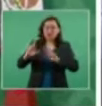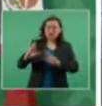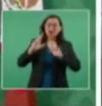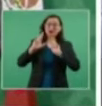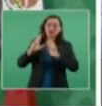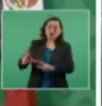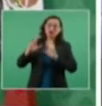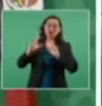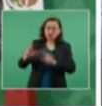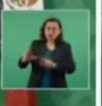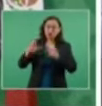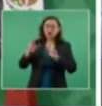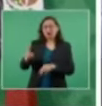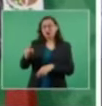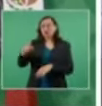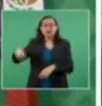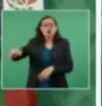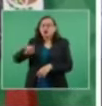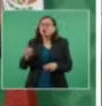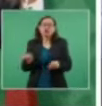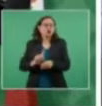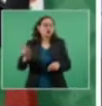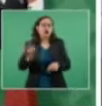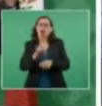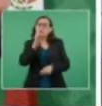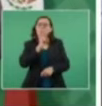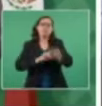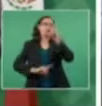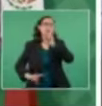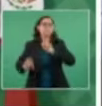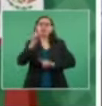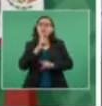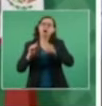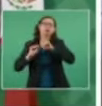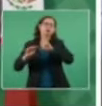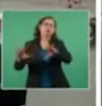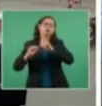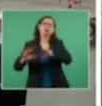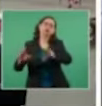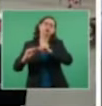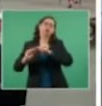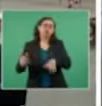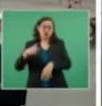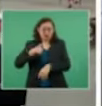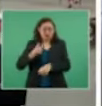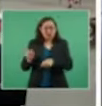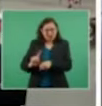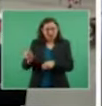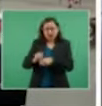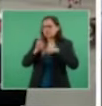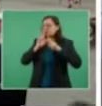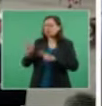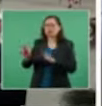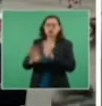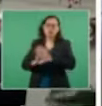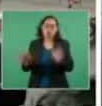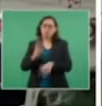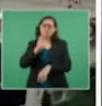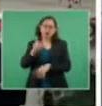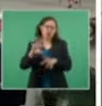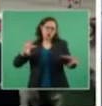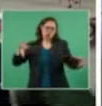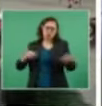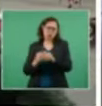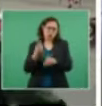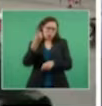del Estado como ogro filantrópico, es decir, un Estado autoritario que queme la plaza pública a los disidentes y que supuestamente